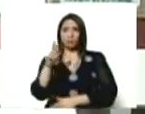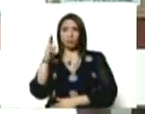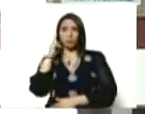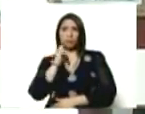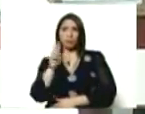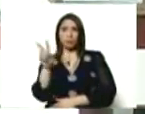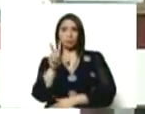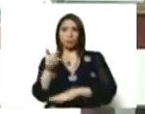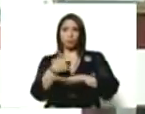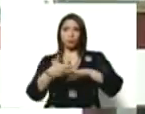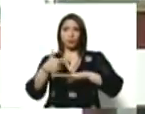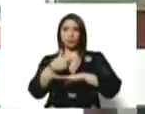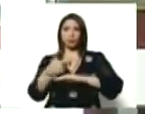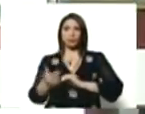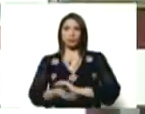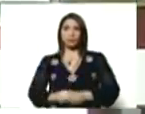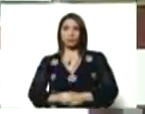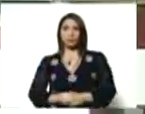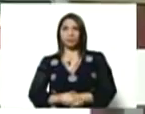de Venezuela.